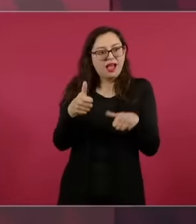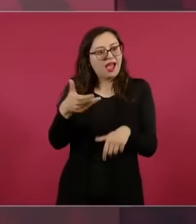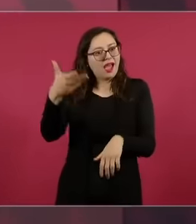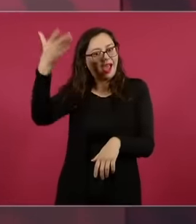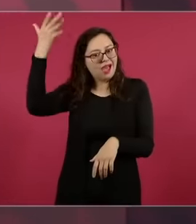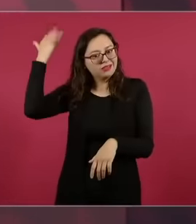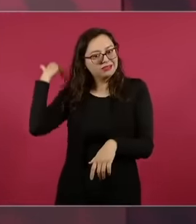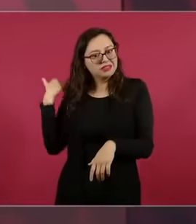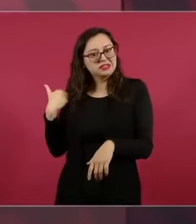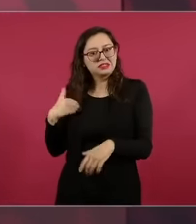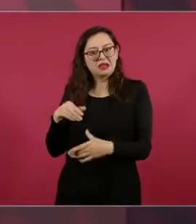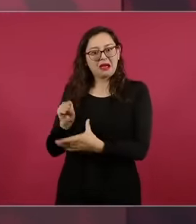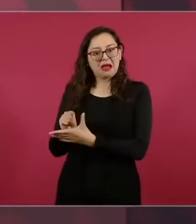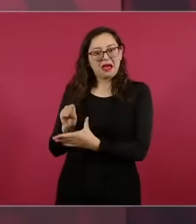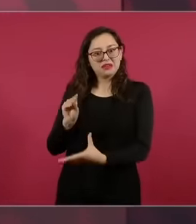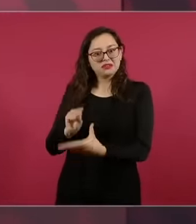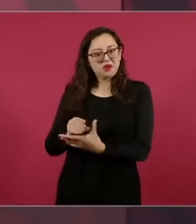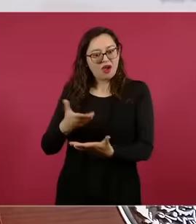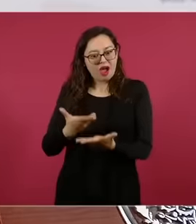Milenio.